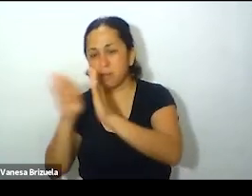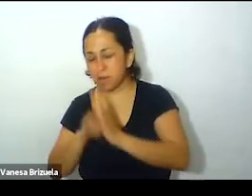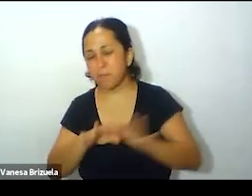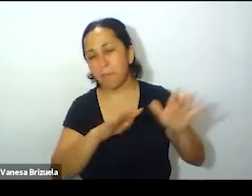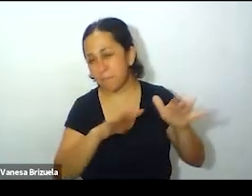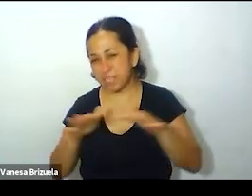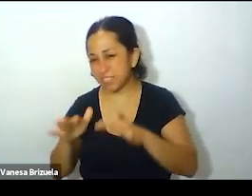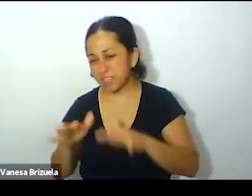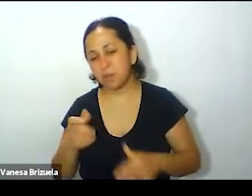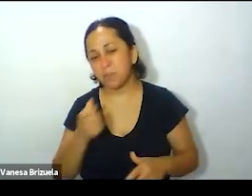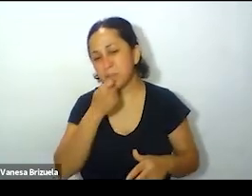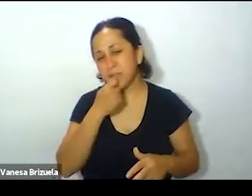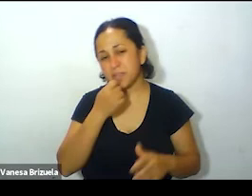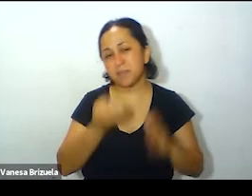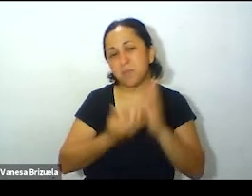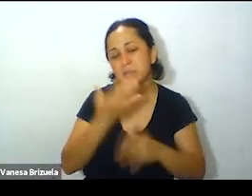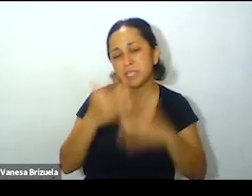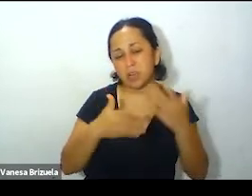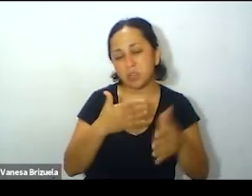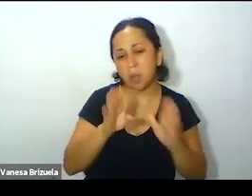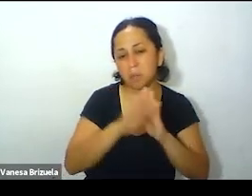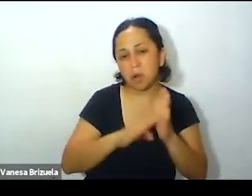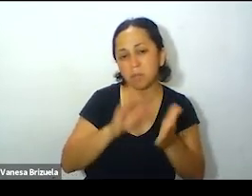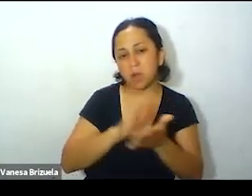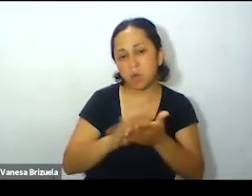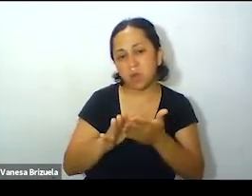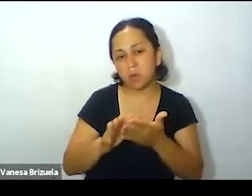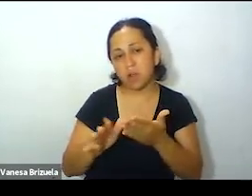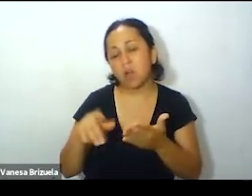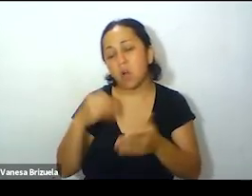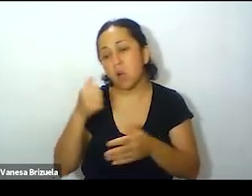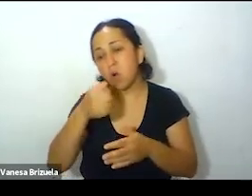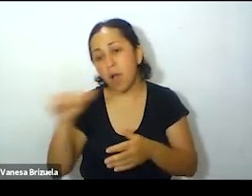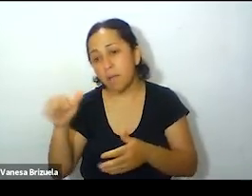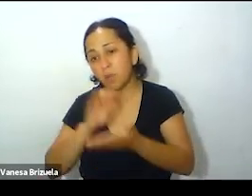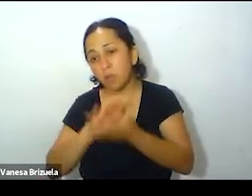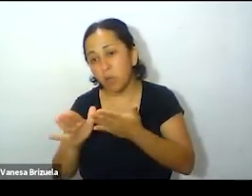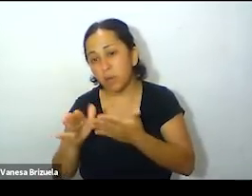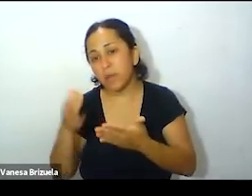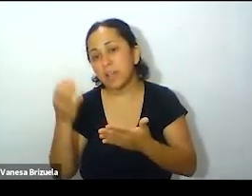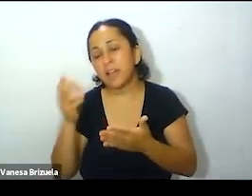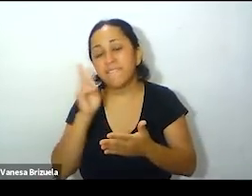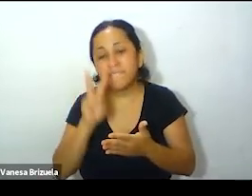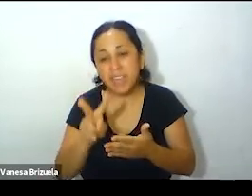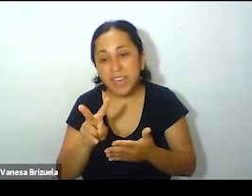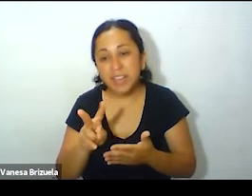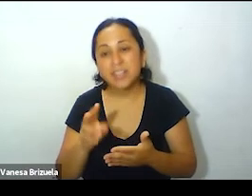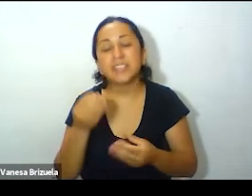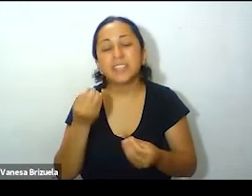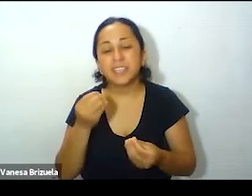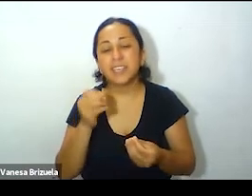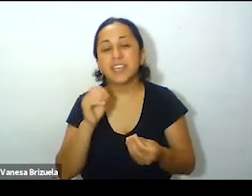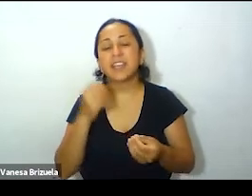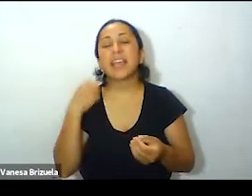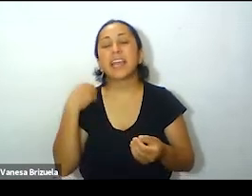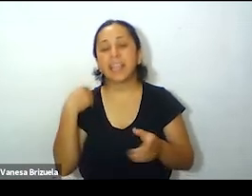Siempre que empiecen a utilizar algún programa nuevo o alguna aplicación nueva,